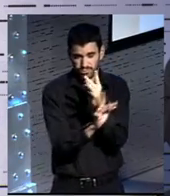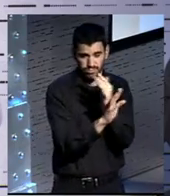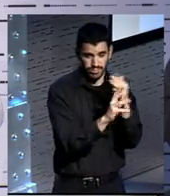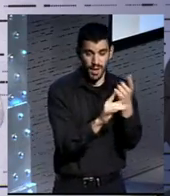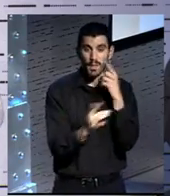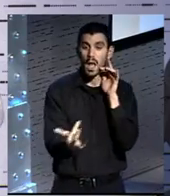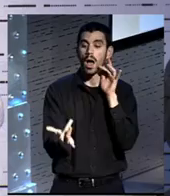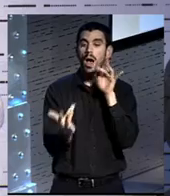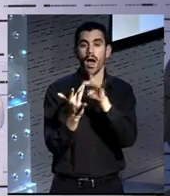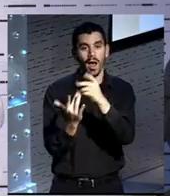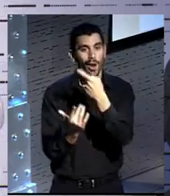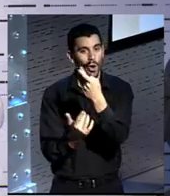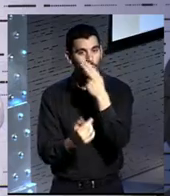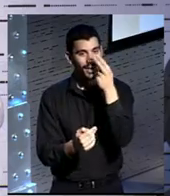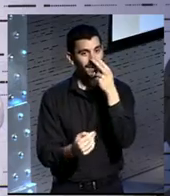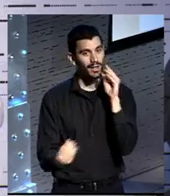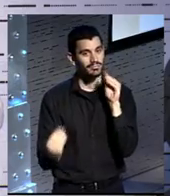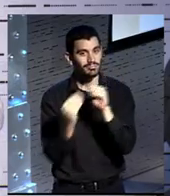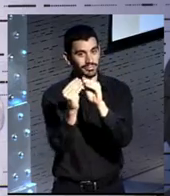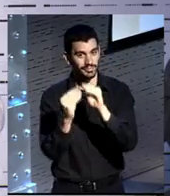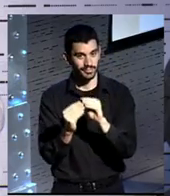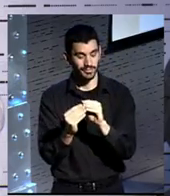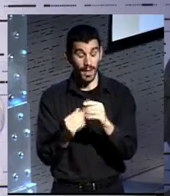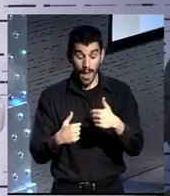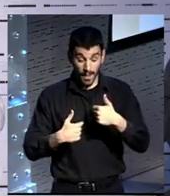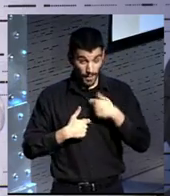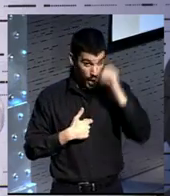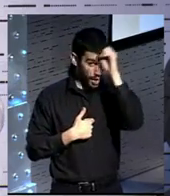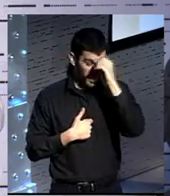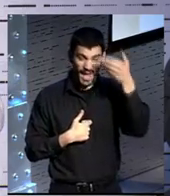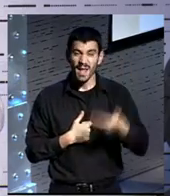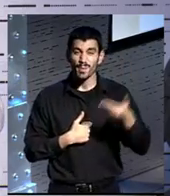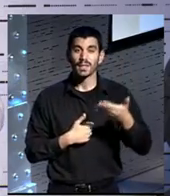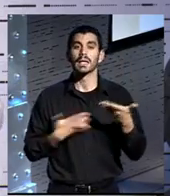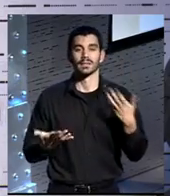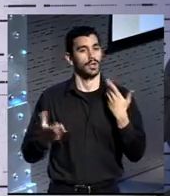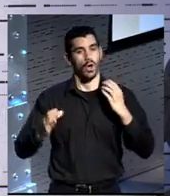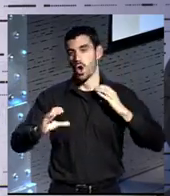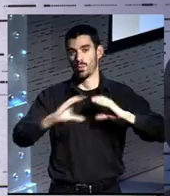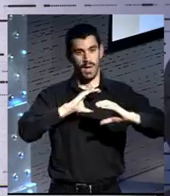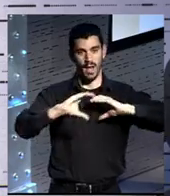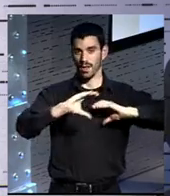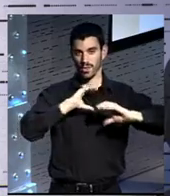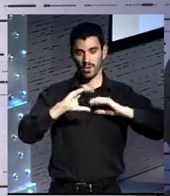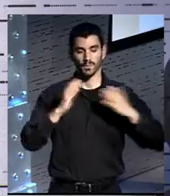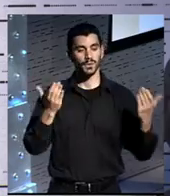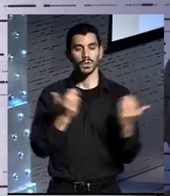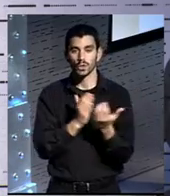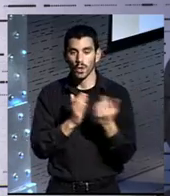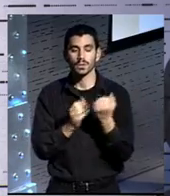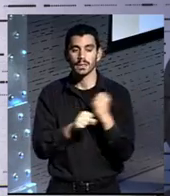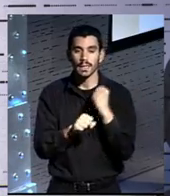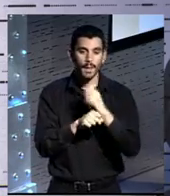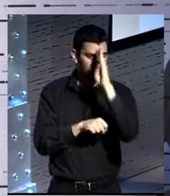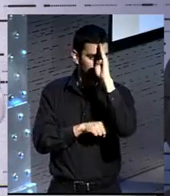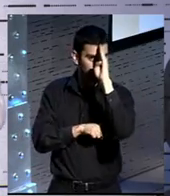Y lo más importante, para mí la clave es la comunicación y que todo el mundo esté alineado y sepa qué estamos haciendo y cuáles son las